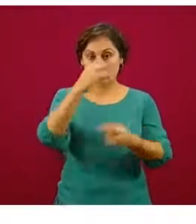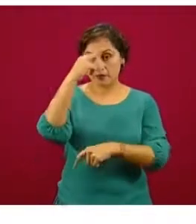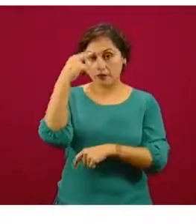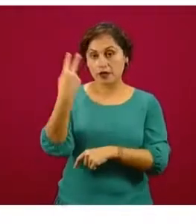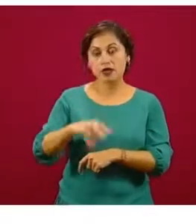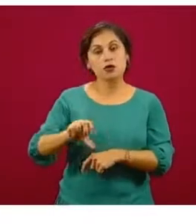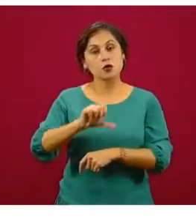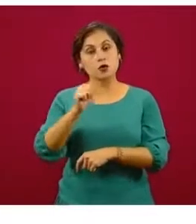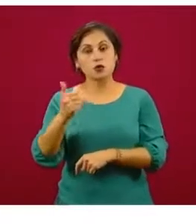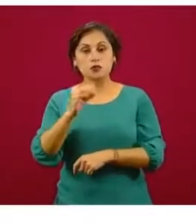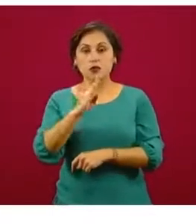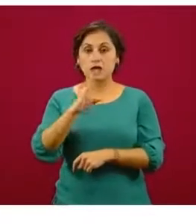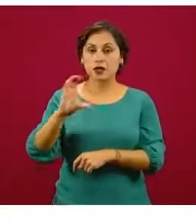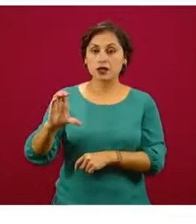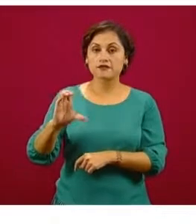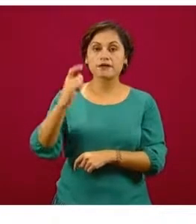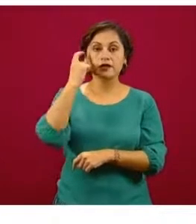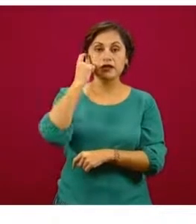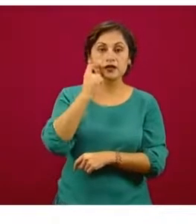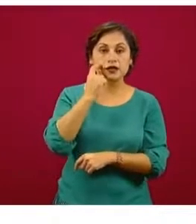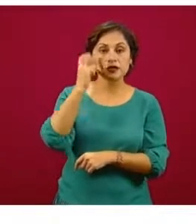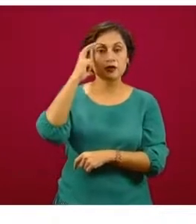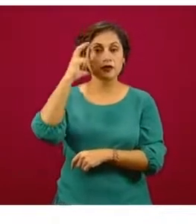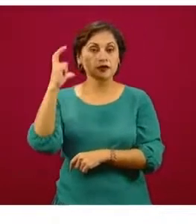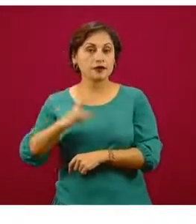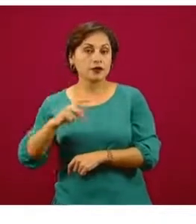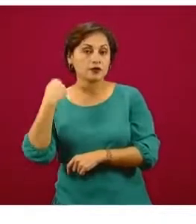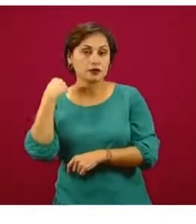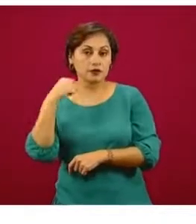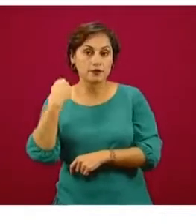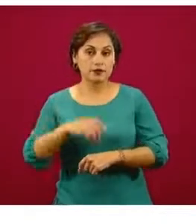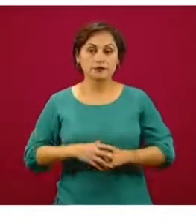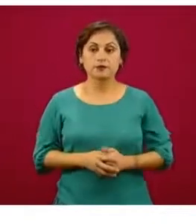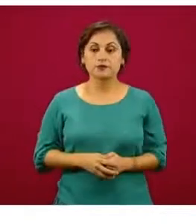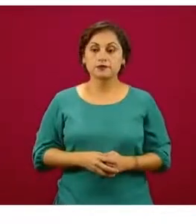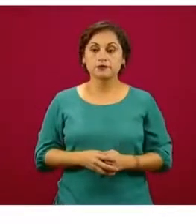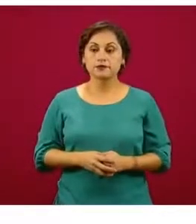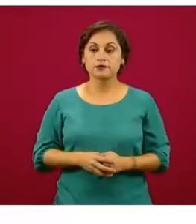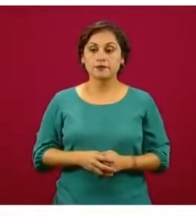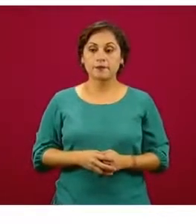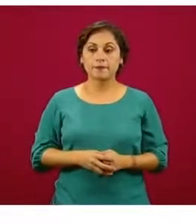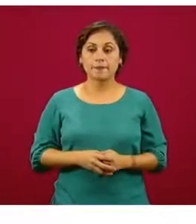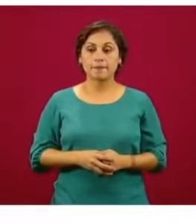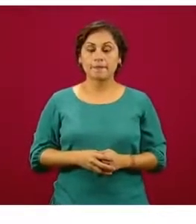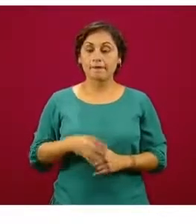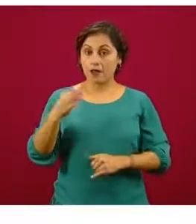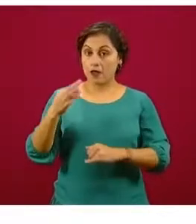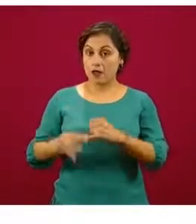Guerrero, Hidalgo, Tabasco, etcétera. Y en la última diapositiva lo que vemos es la misma